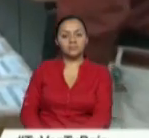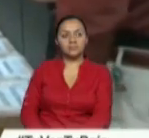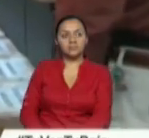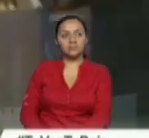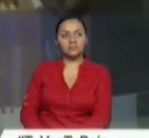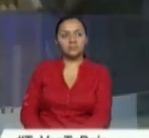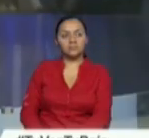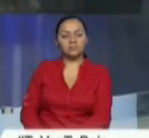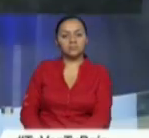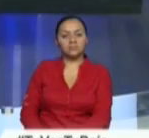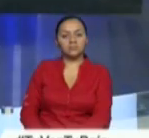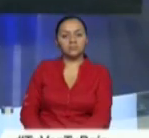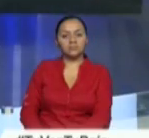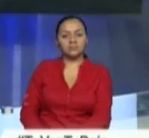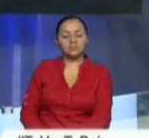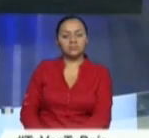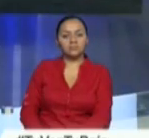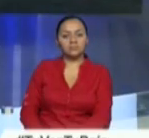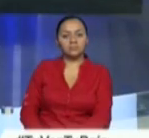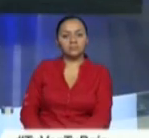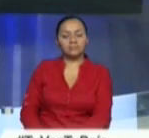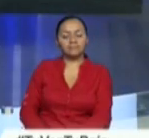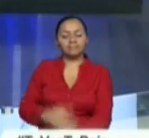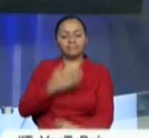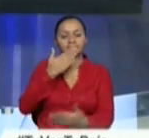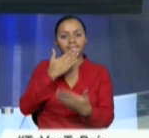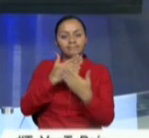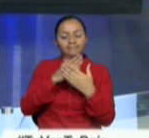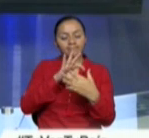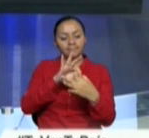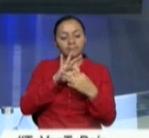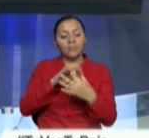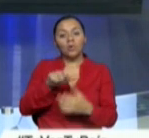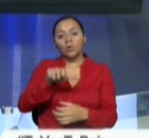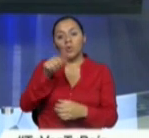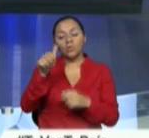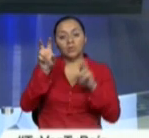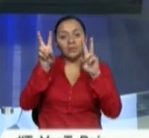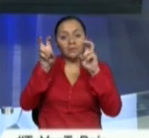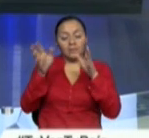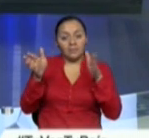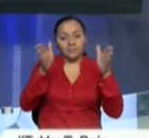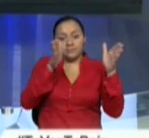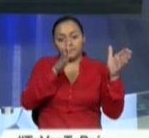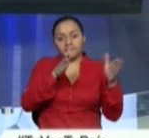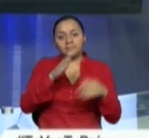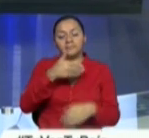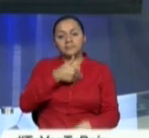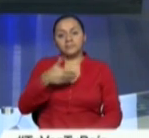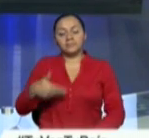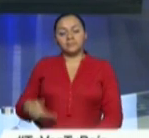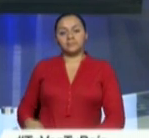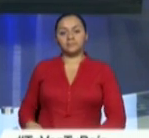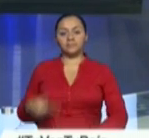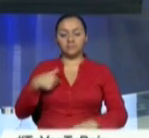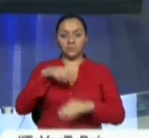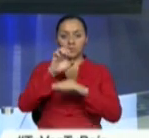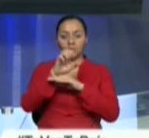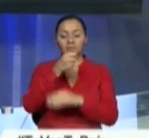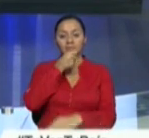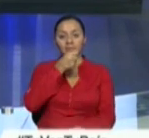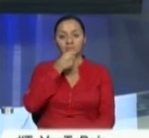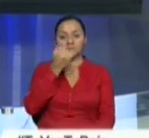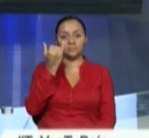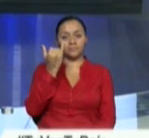noticiero Gracias Cristina otro de los temas a los cuales hizo referencia el primer mandatario ecuatoriano en la entrevista